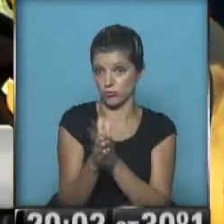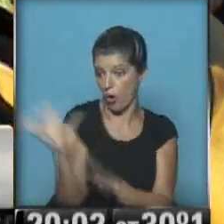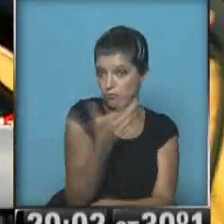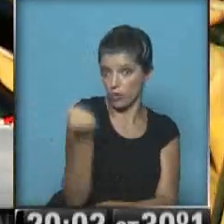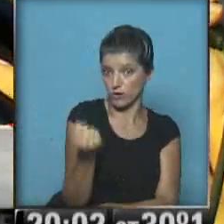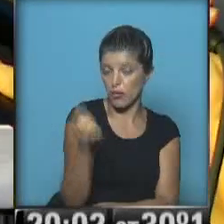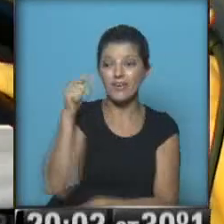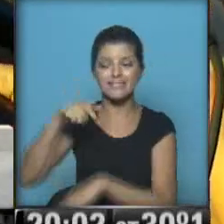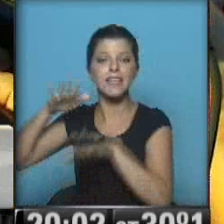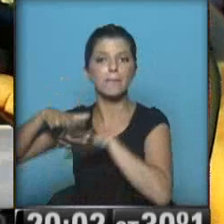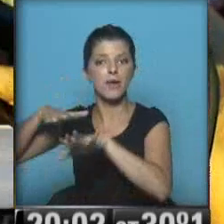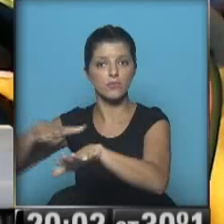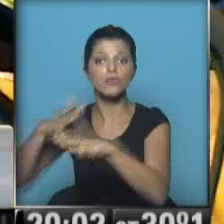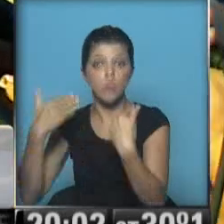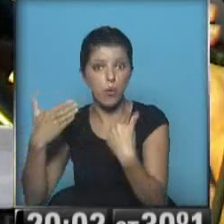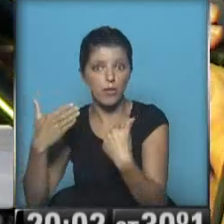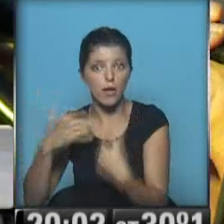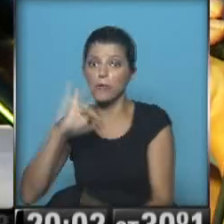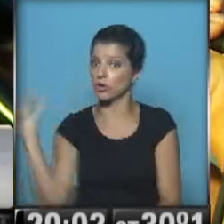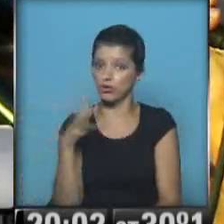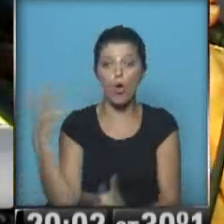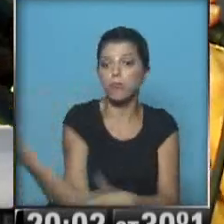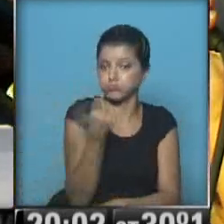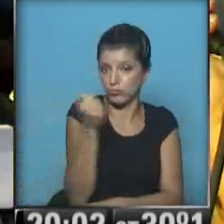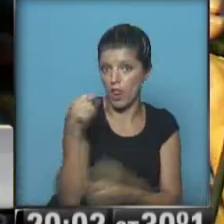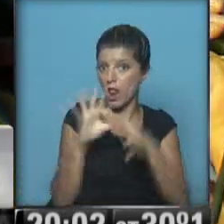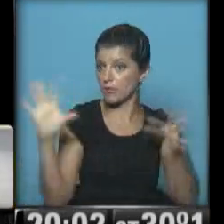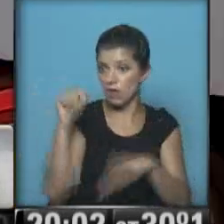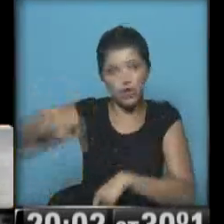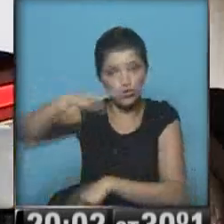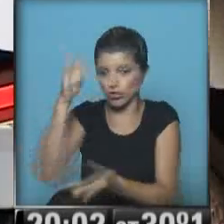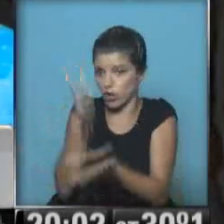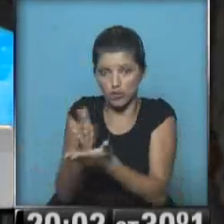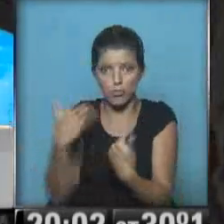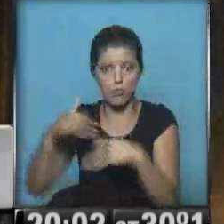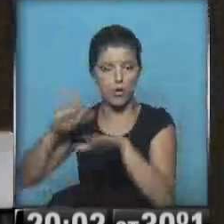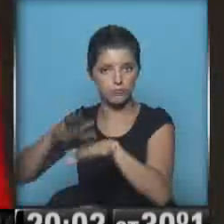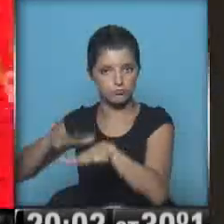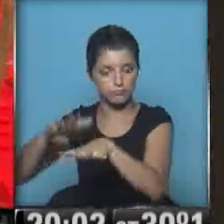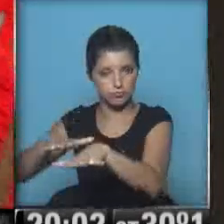manifestación de esta característica se puede hacer porque entre todos conquistamos esa libertad y tiene todo el derecho del mundo a hacerlo.